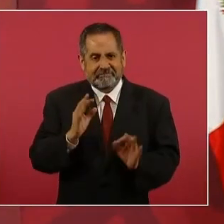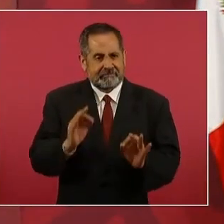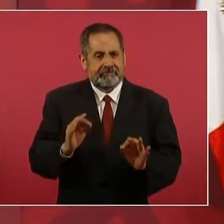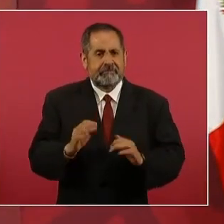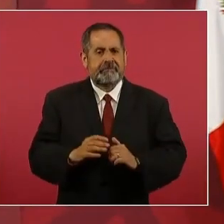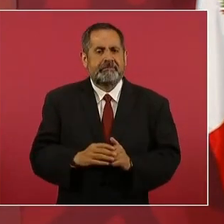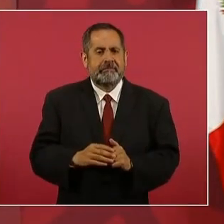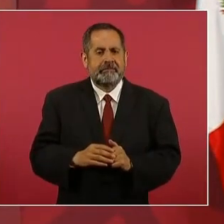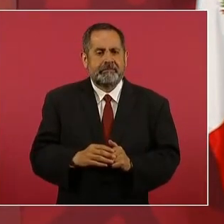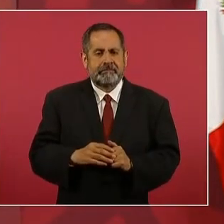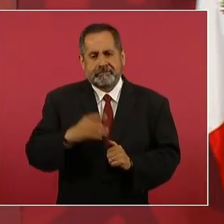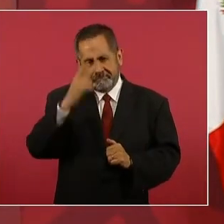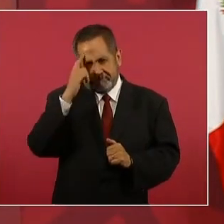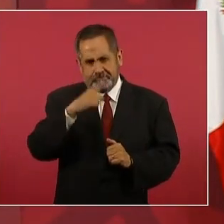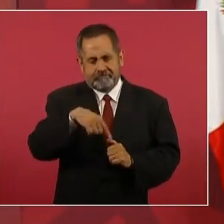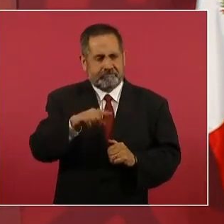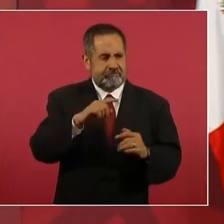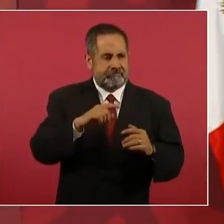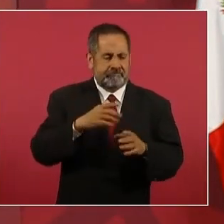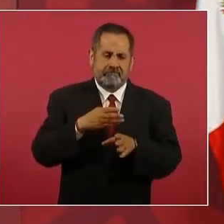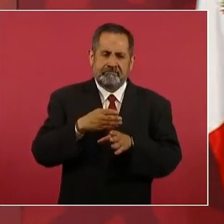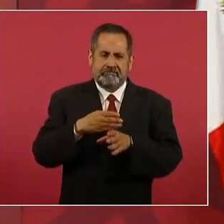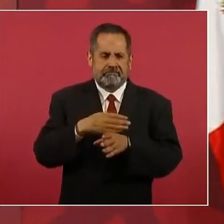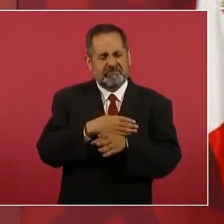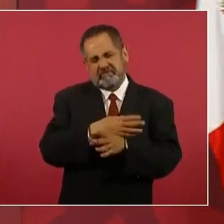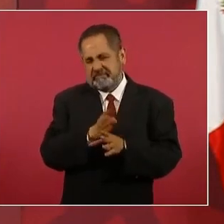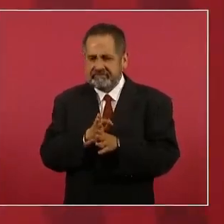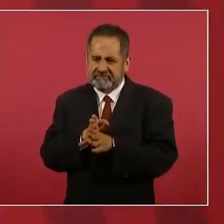de un gran viraje.